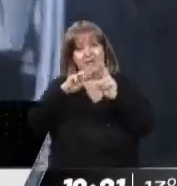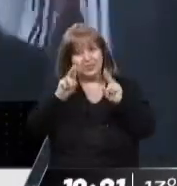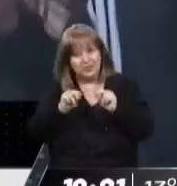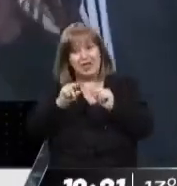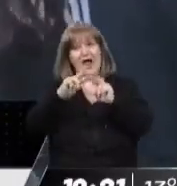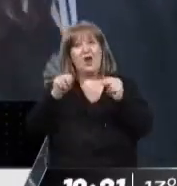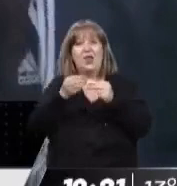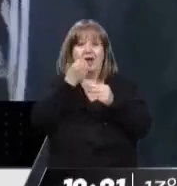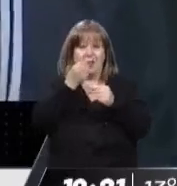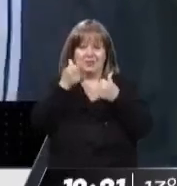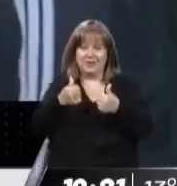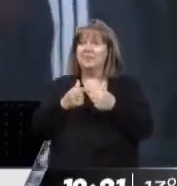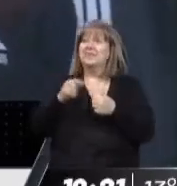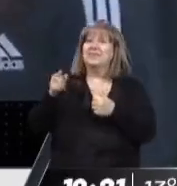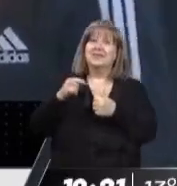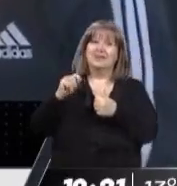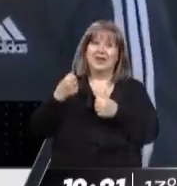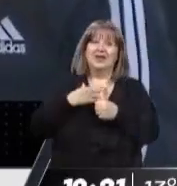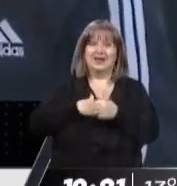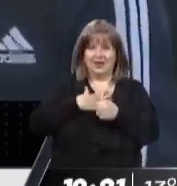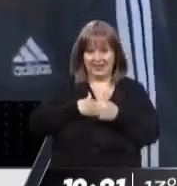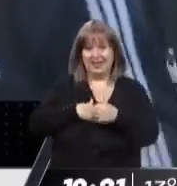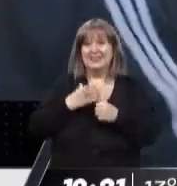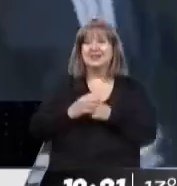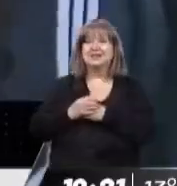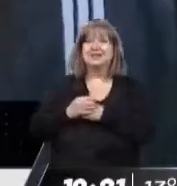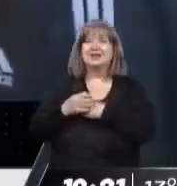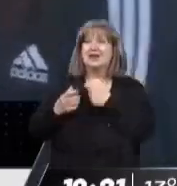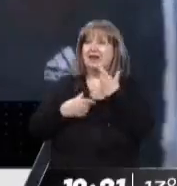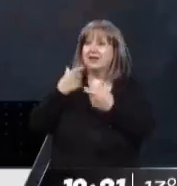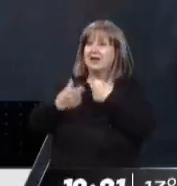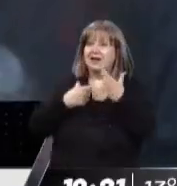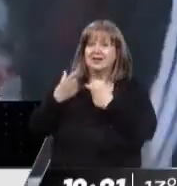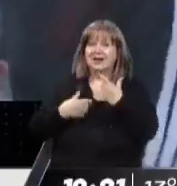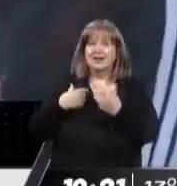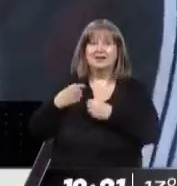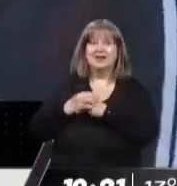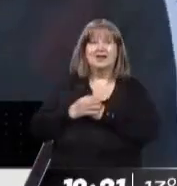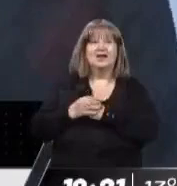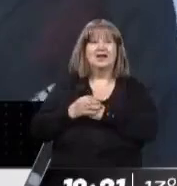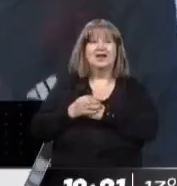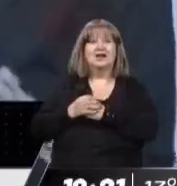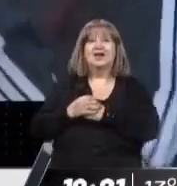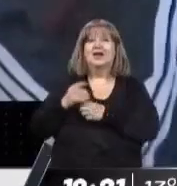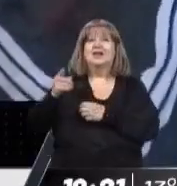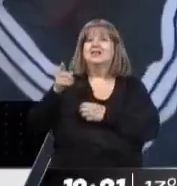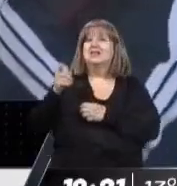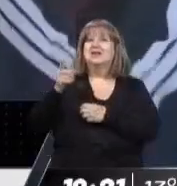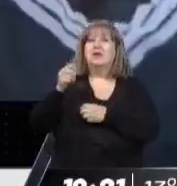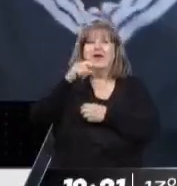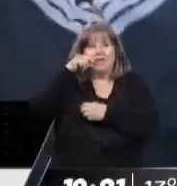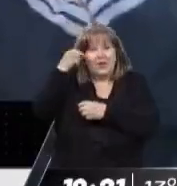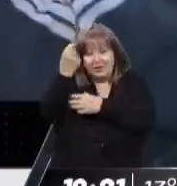han pasado hasta acá? ¿Bien? Bien, sí, bien. ¿Por qué se ríe, Gisela? Deje que la gente se exprese conmigo. Porque es vergonzosa la piba.